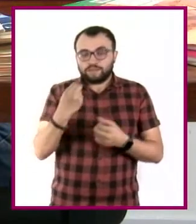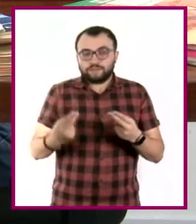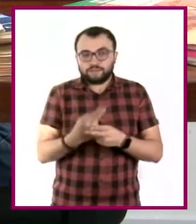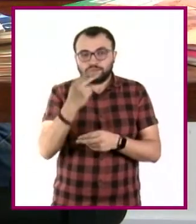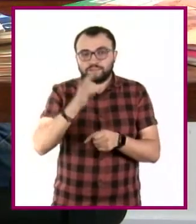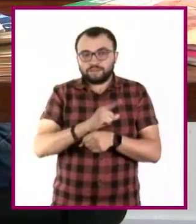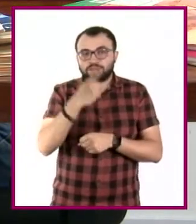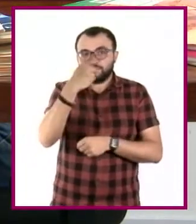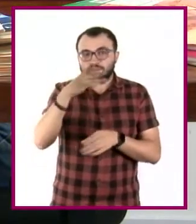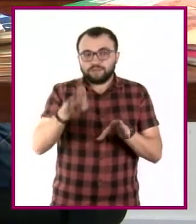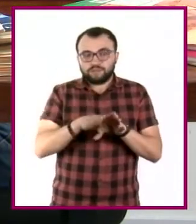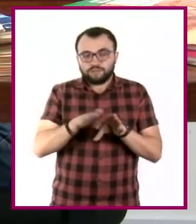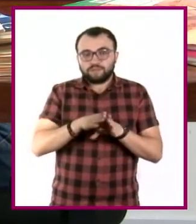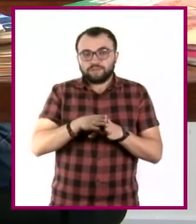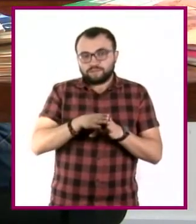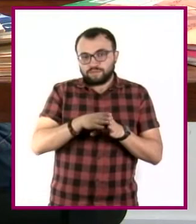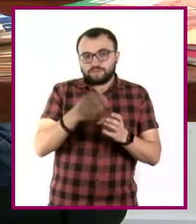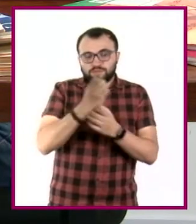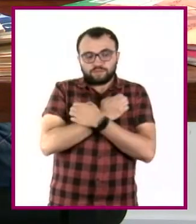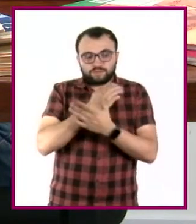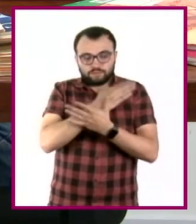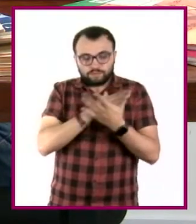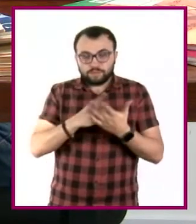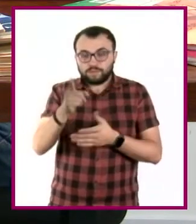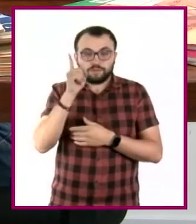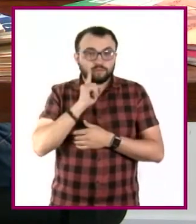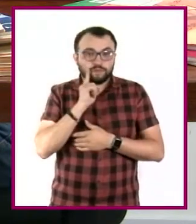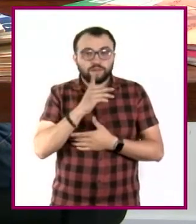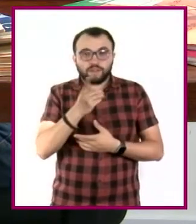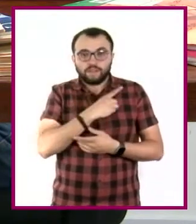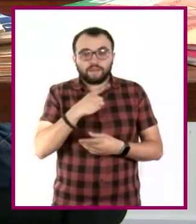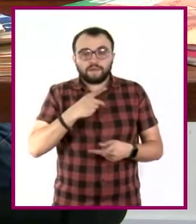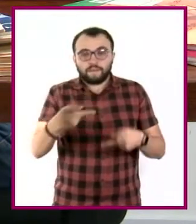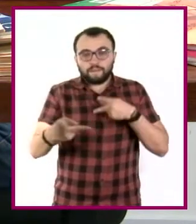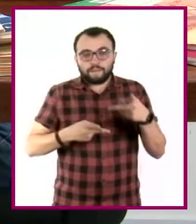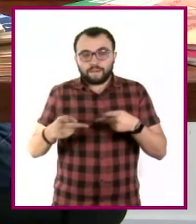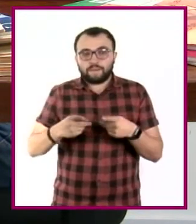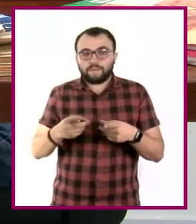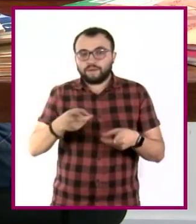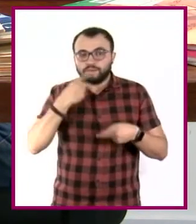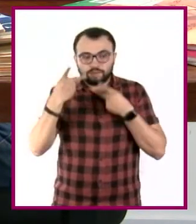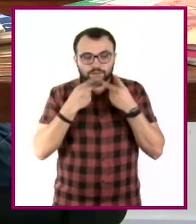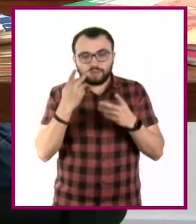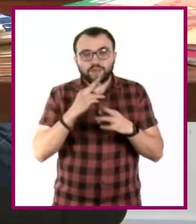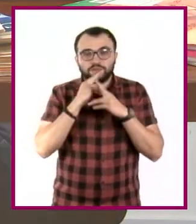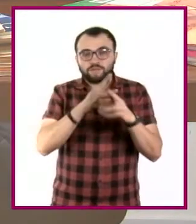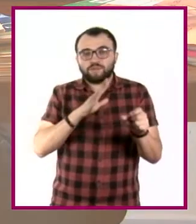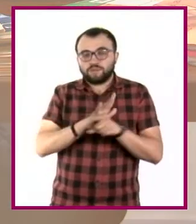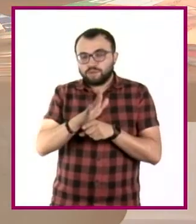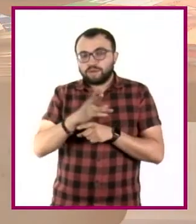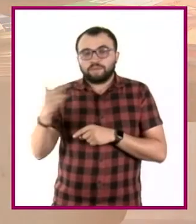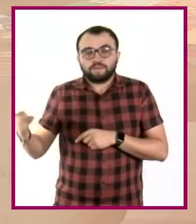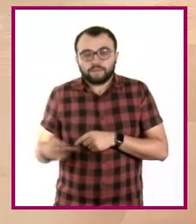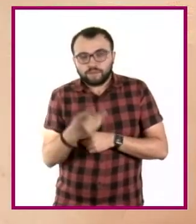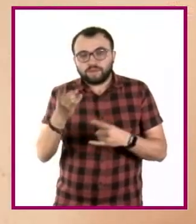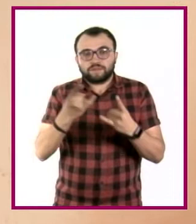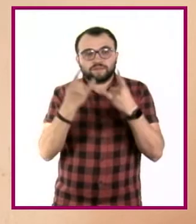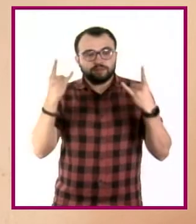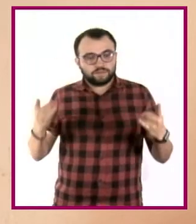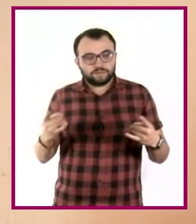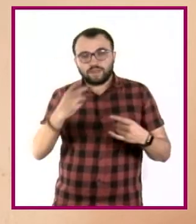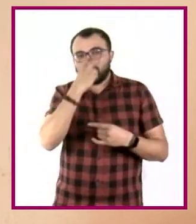la modalidad de educación media, Sara tuvo que preparar un discurso, responder una ronda de preguntas sobre economía, historia,